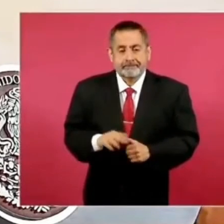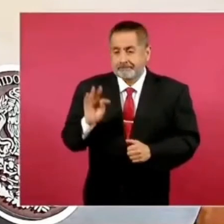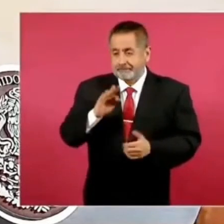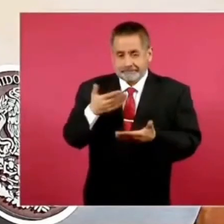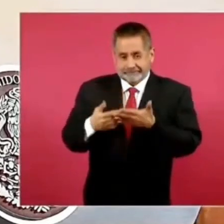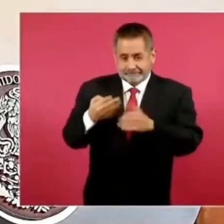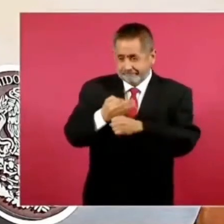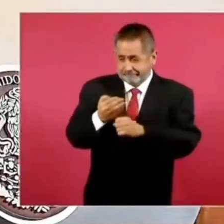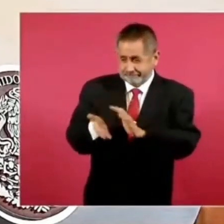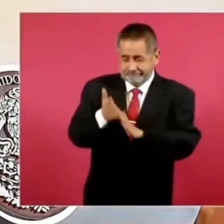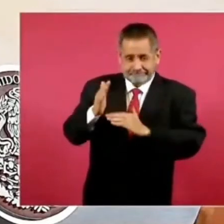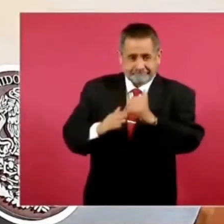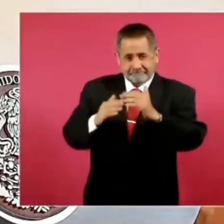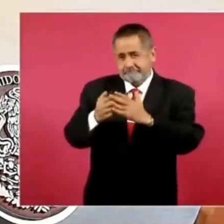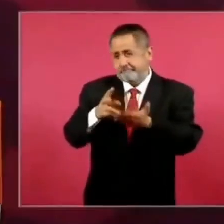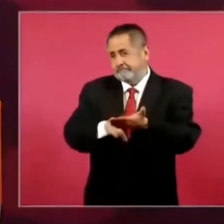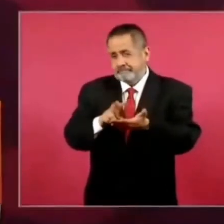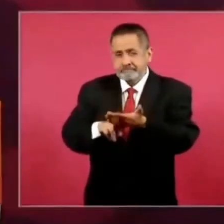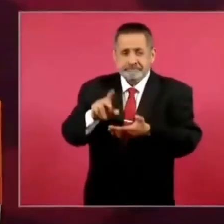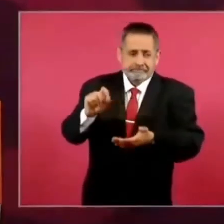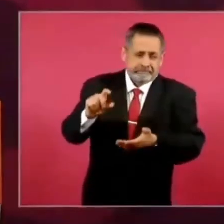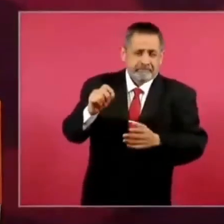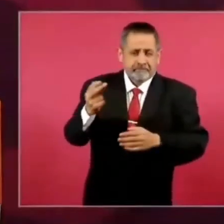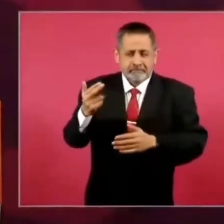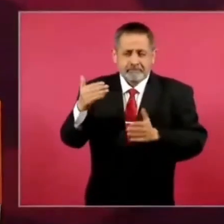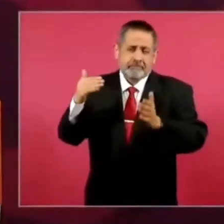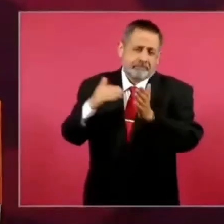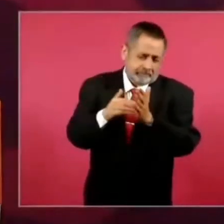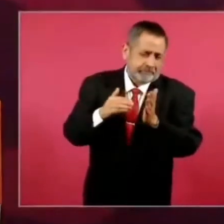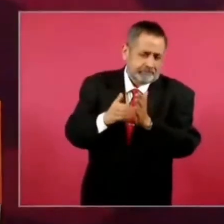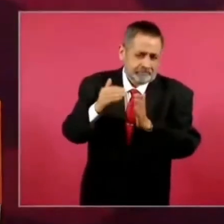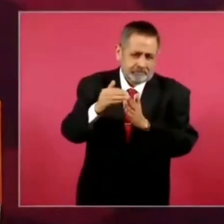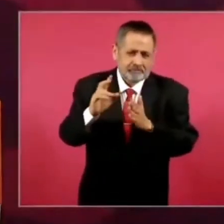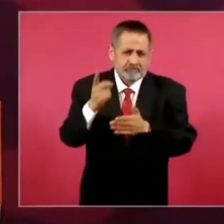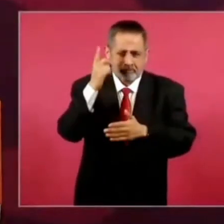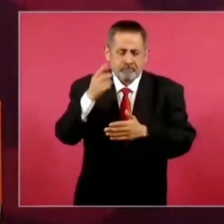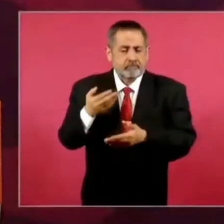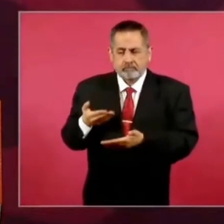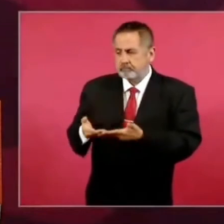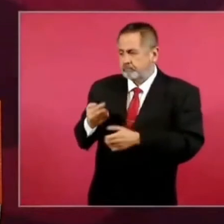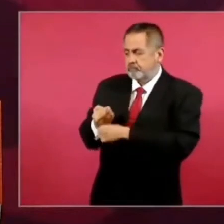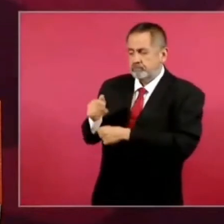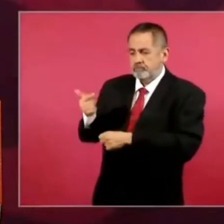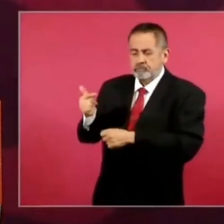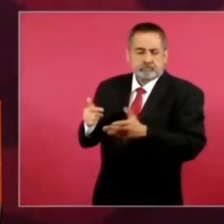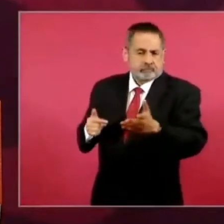ahora nos cuesta 25 mil millones de dólares.